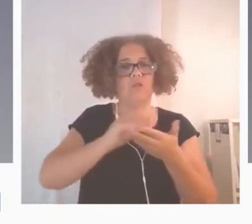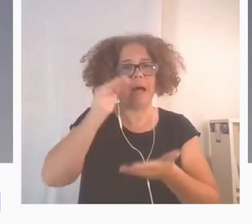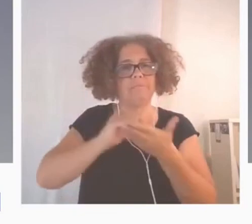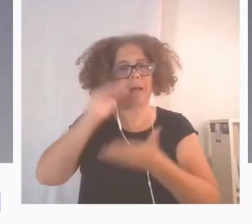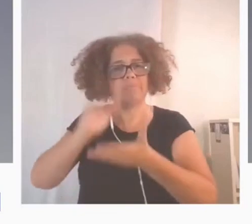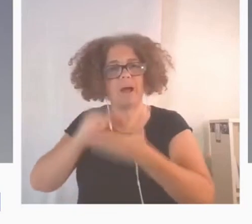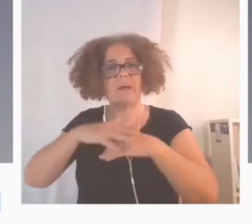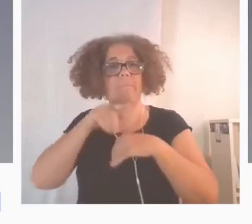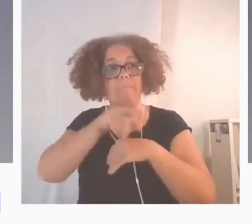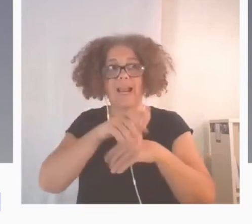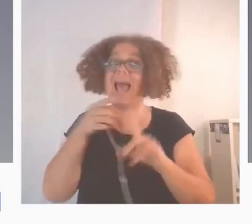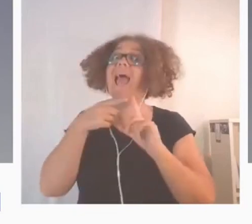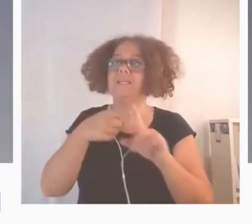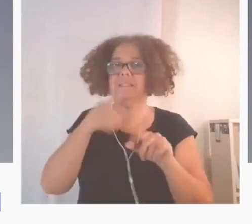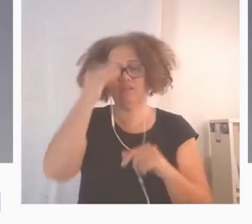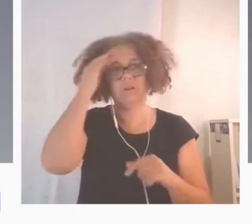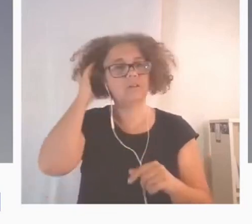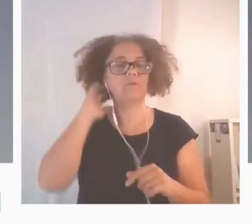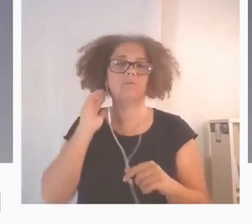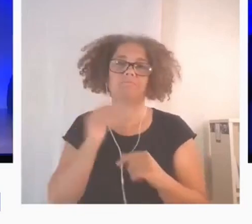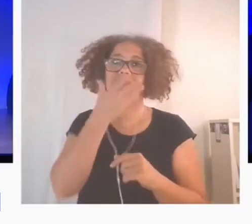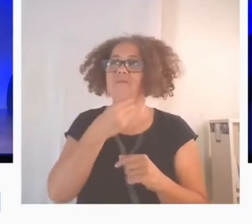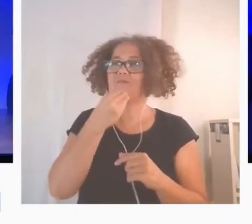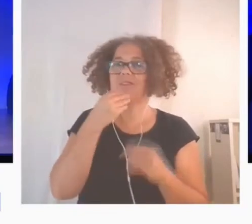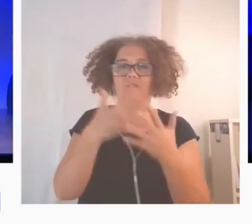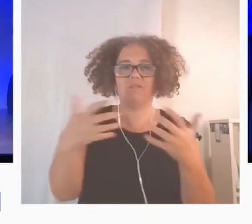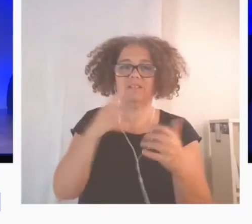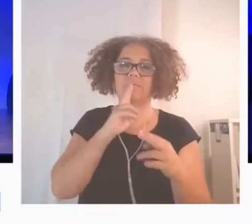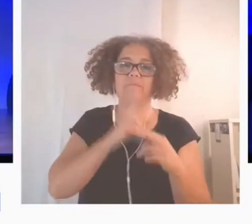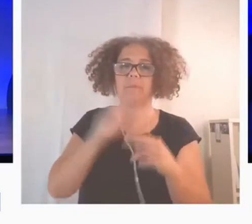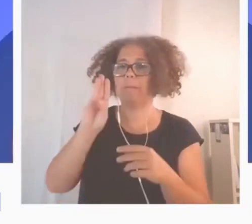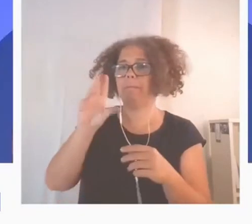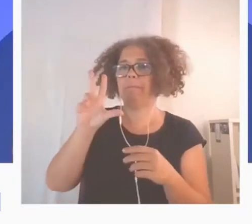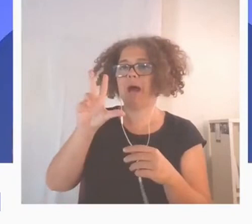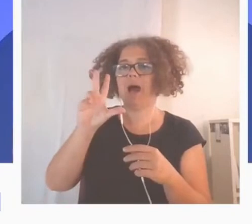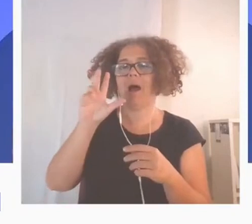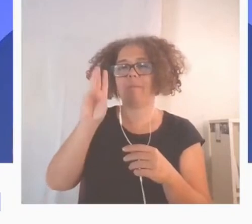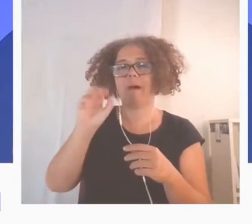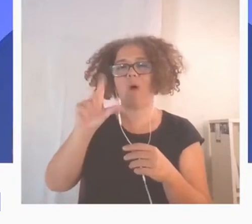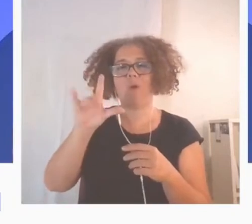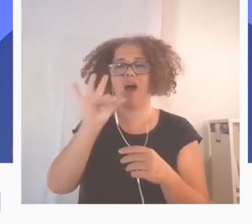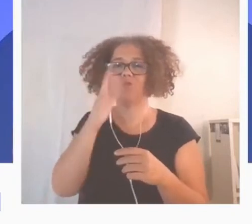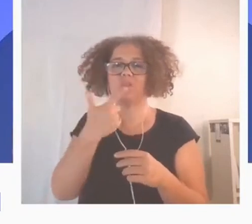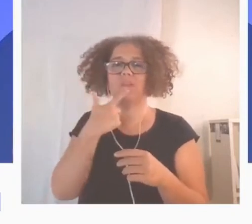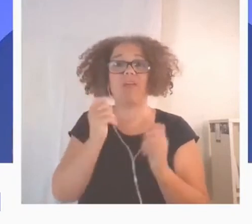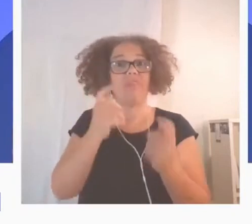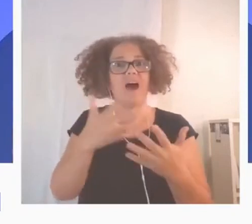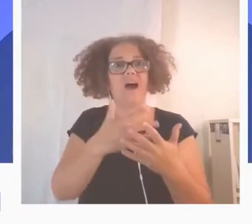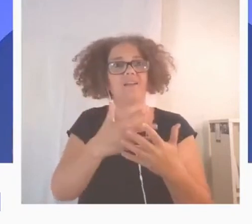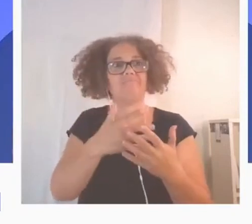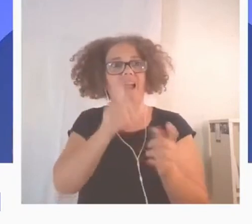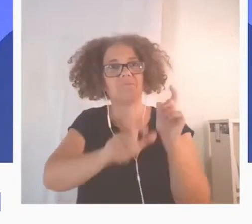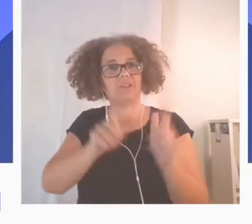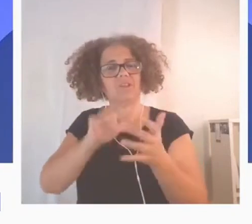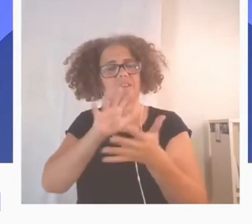ese objetivo en mente. Qué bonita esta frase que dices, Paula, dar calma a la gente. Vilanova de Gaia, desde luego, es